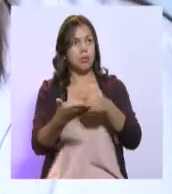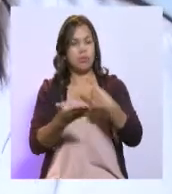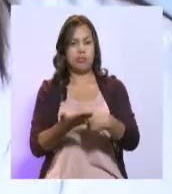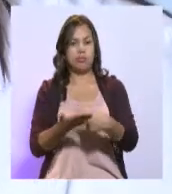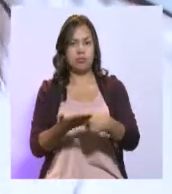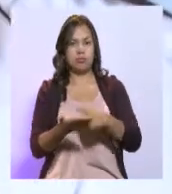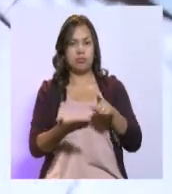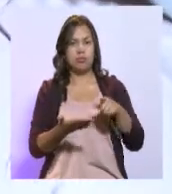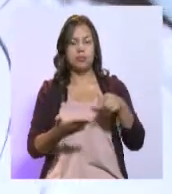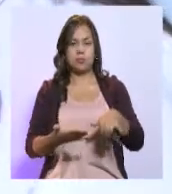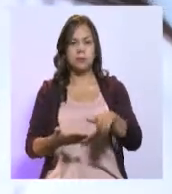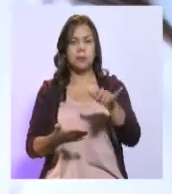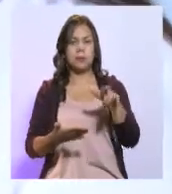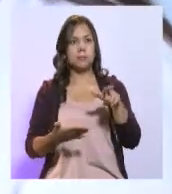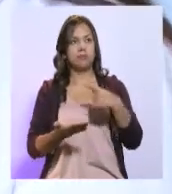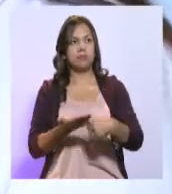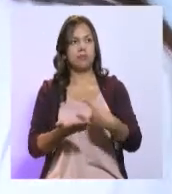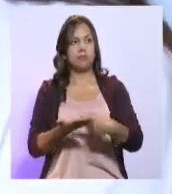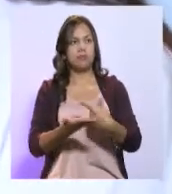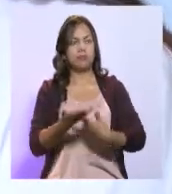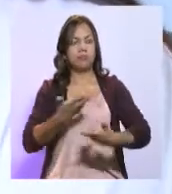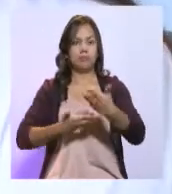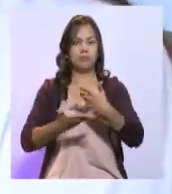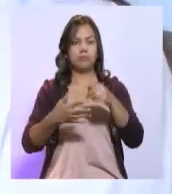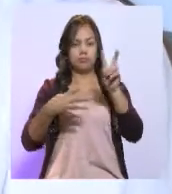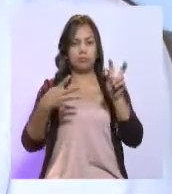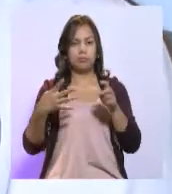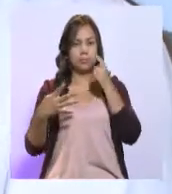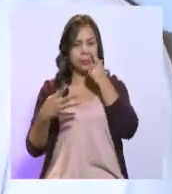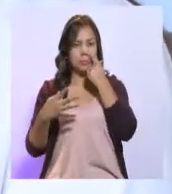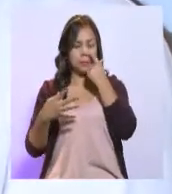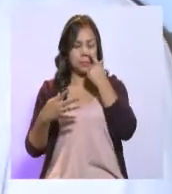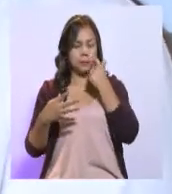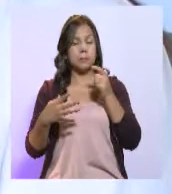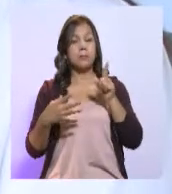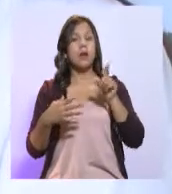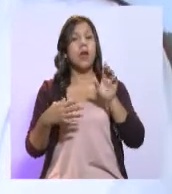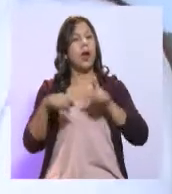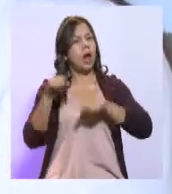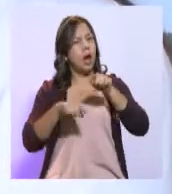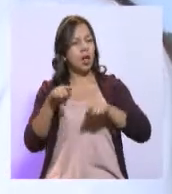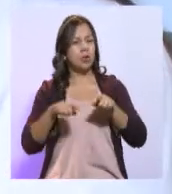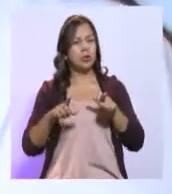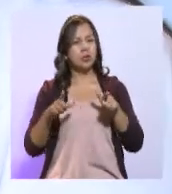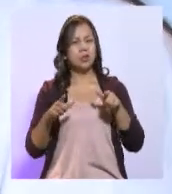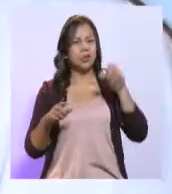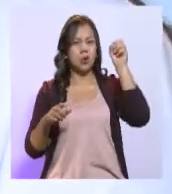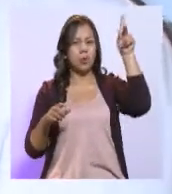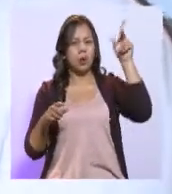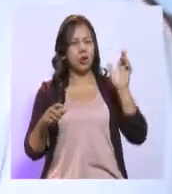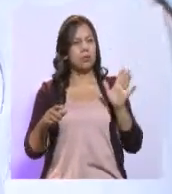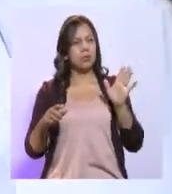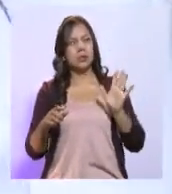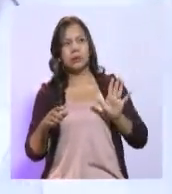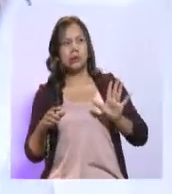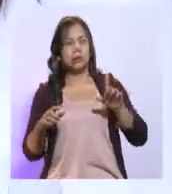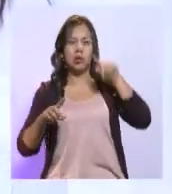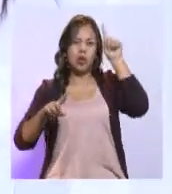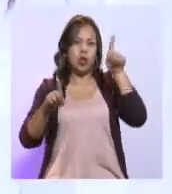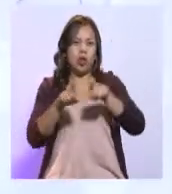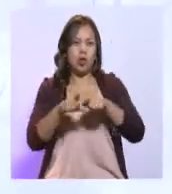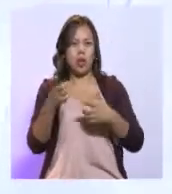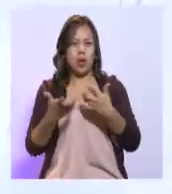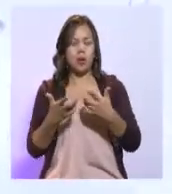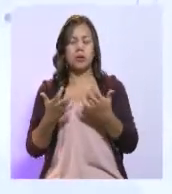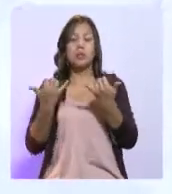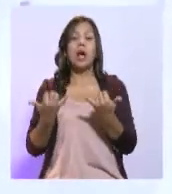y tomará finalmente una posición en torno al tema. Haya habido posiciones contrapuestas y por eso queremos que nos explique cómo funciona actualmente